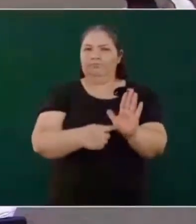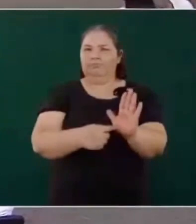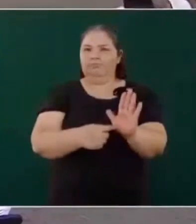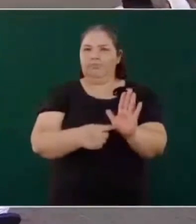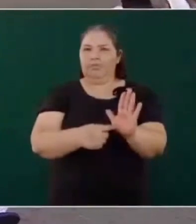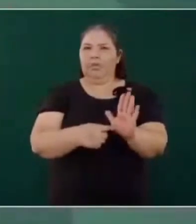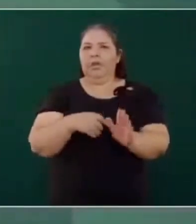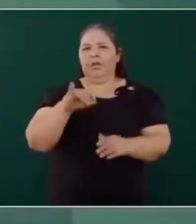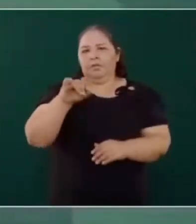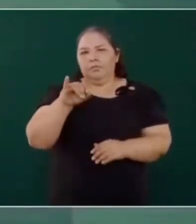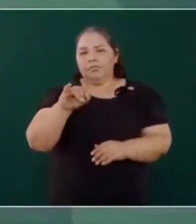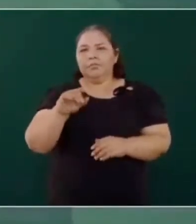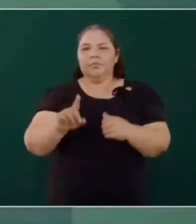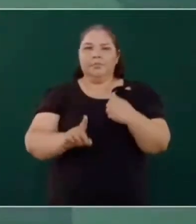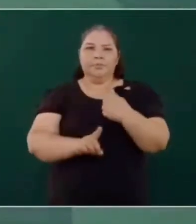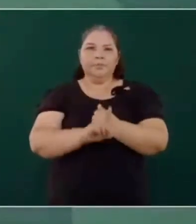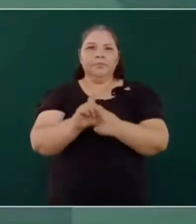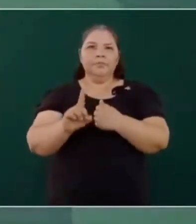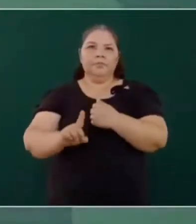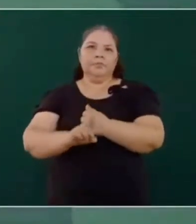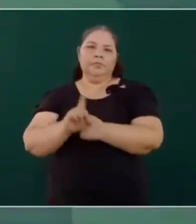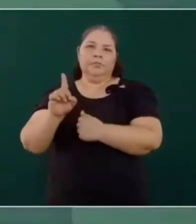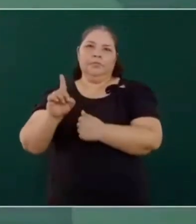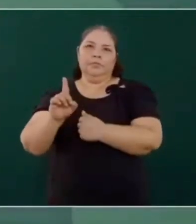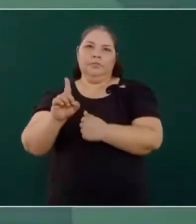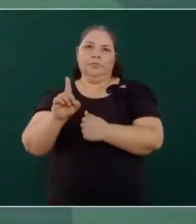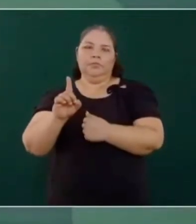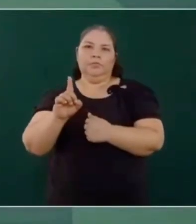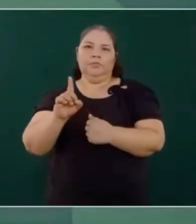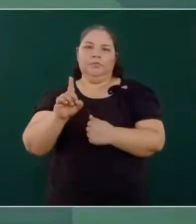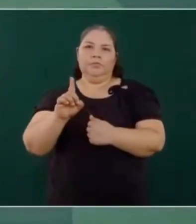sí hay problemas y se